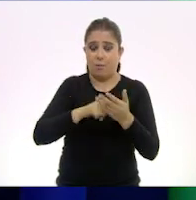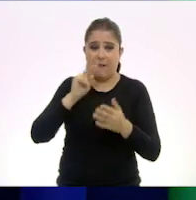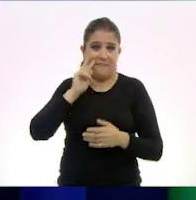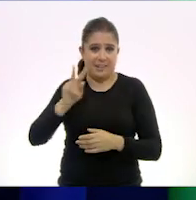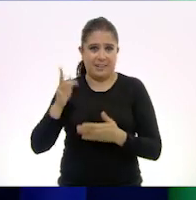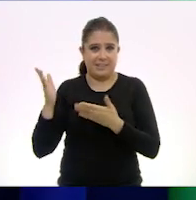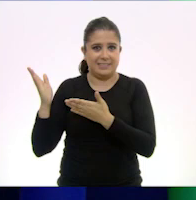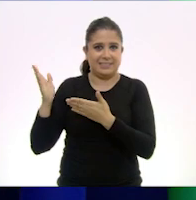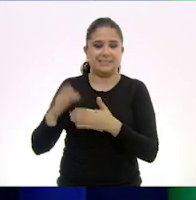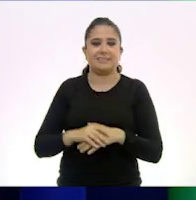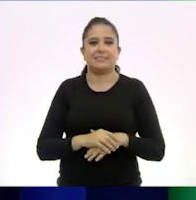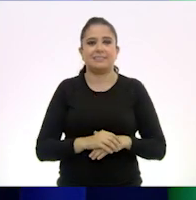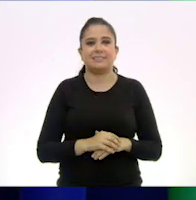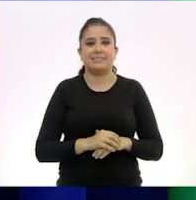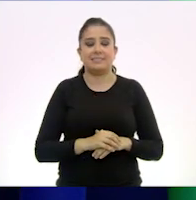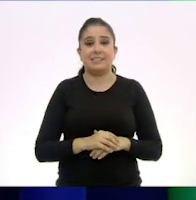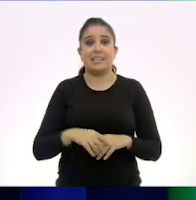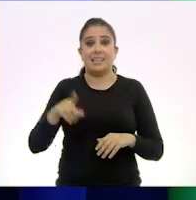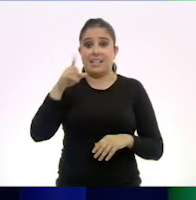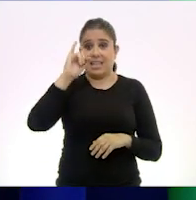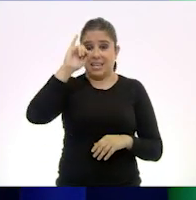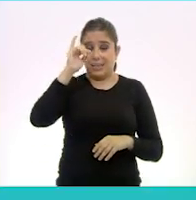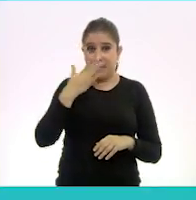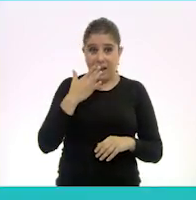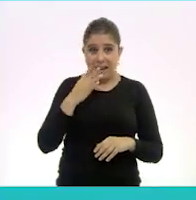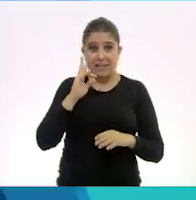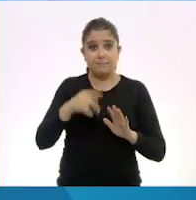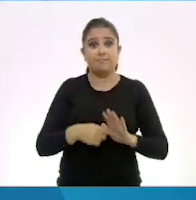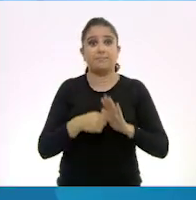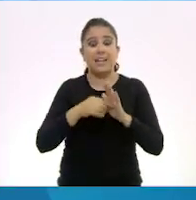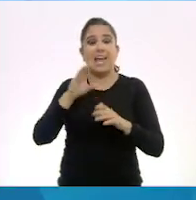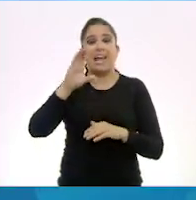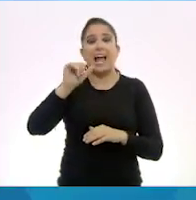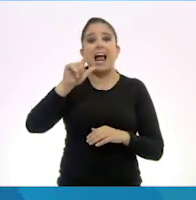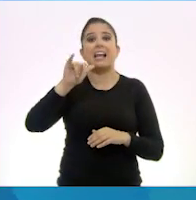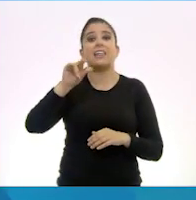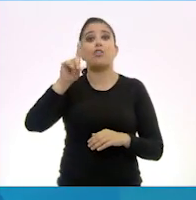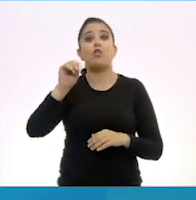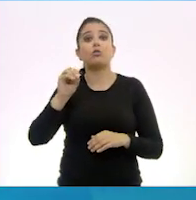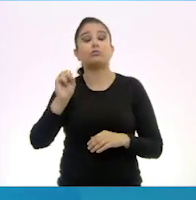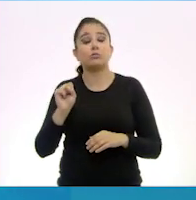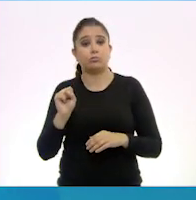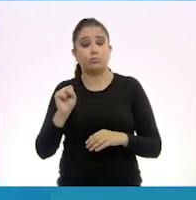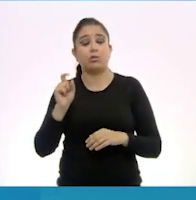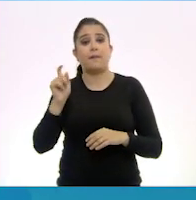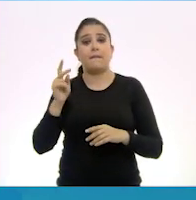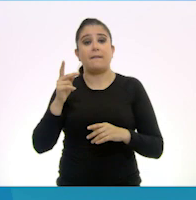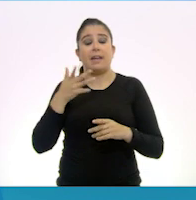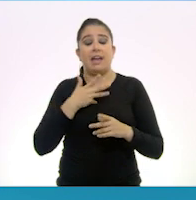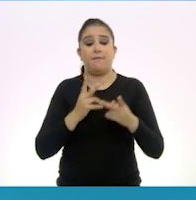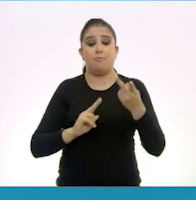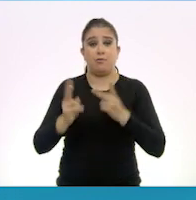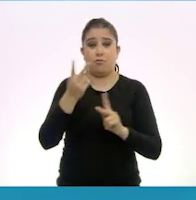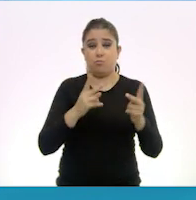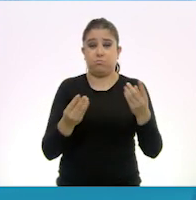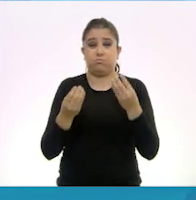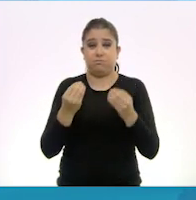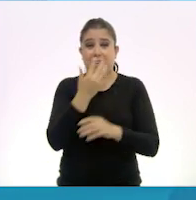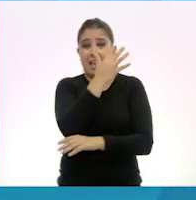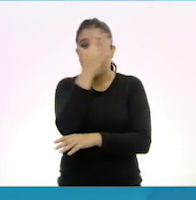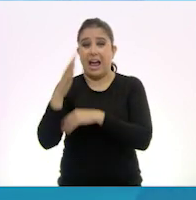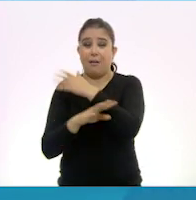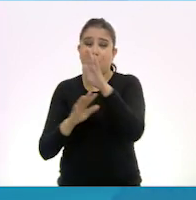veremos. Estas imágenes corresponden a climas cálidos. La vegetación aquí es exuberante y de árboles